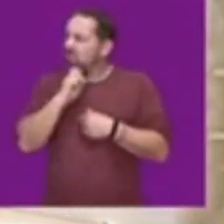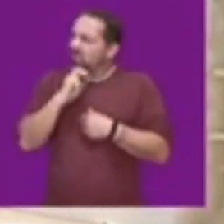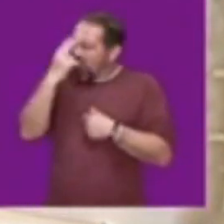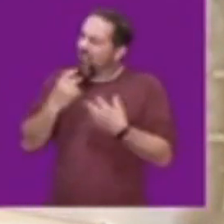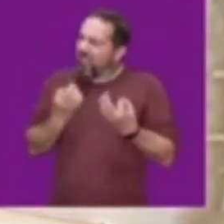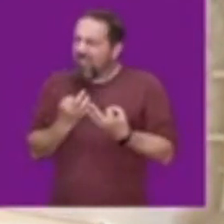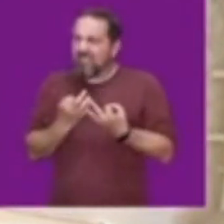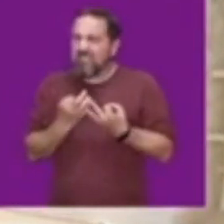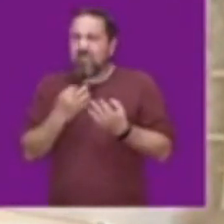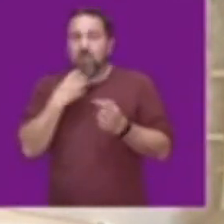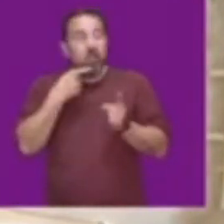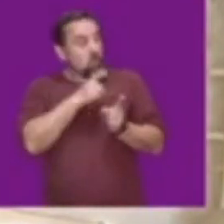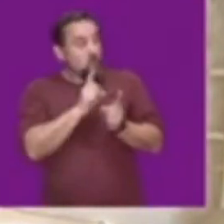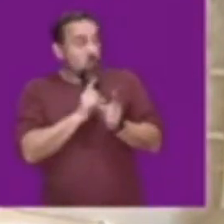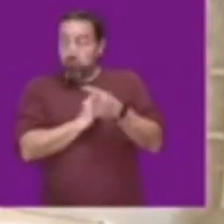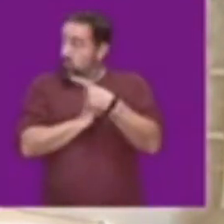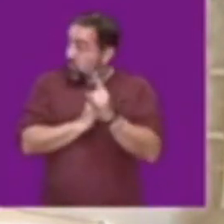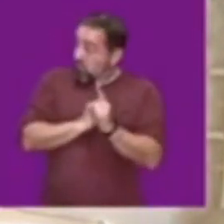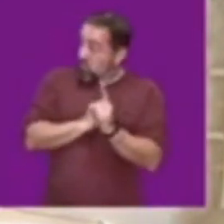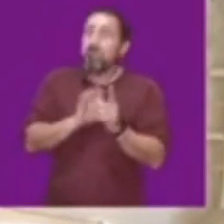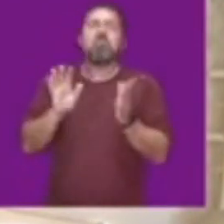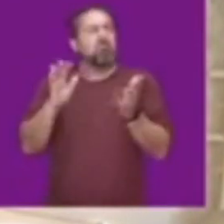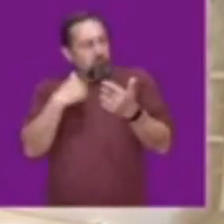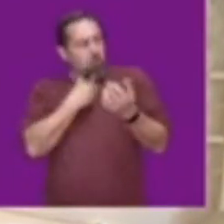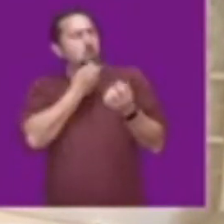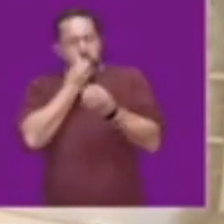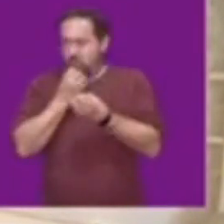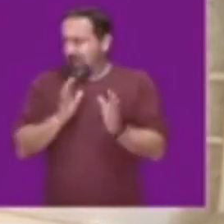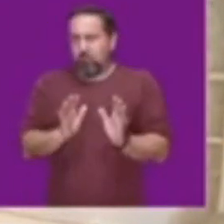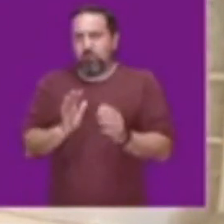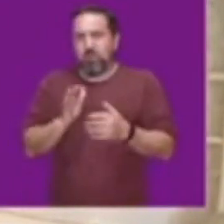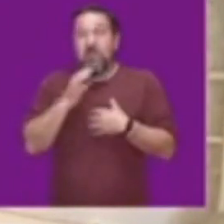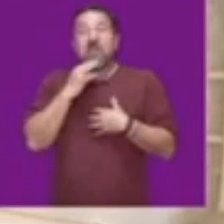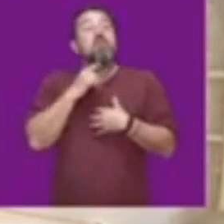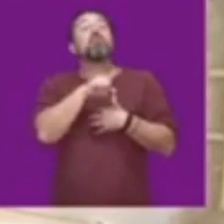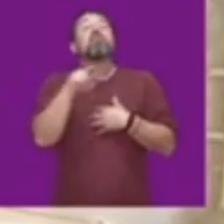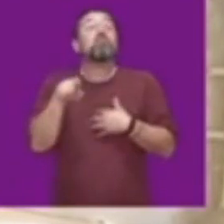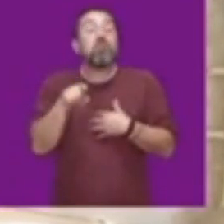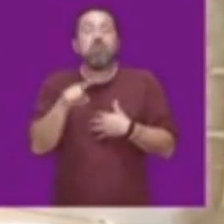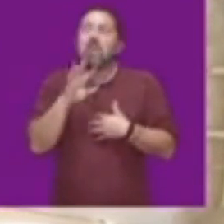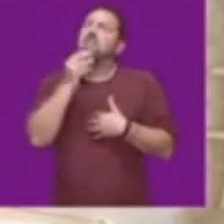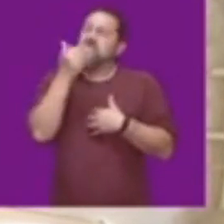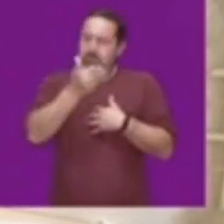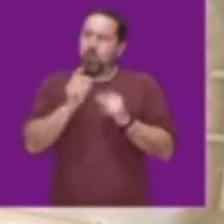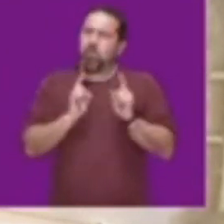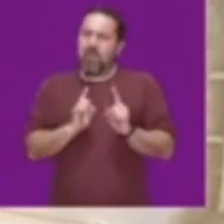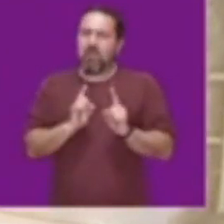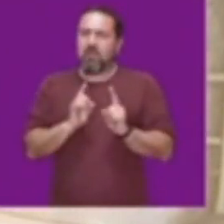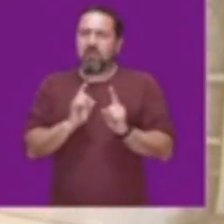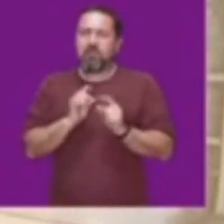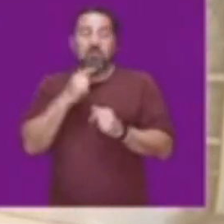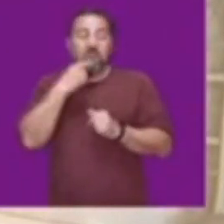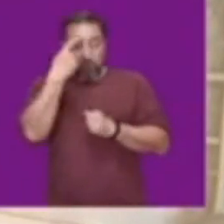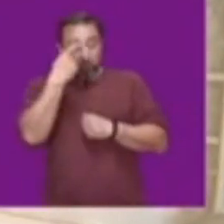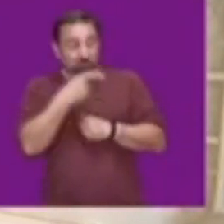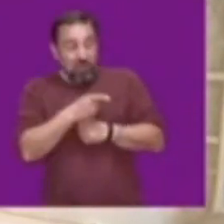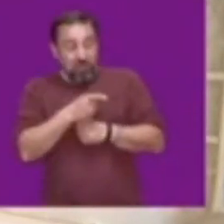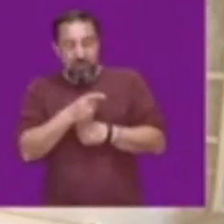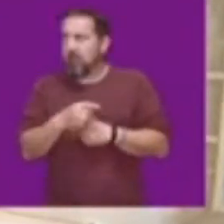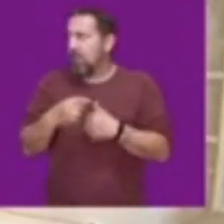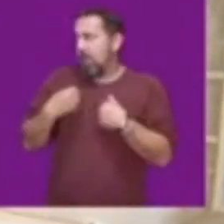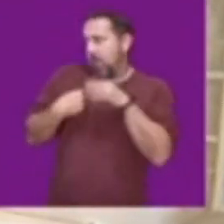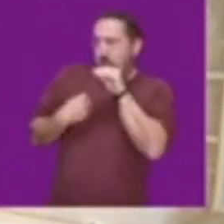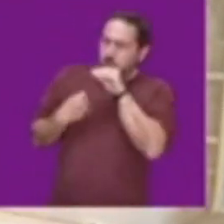11? No. ¿Vosotros? Tú no. Pues yo os lo voy a contar. ¿Y vosotros ahí? Bueno, es importante. ¿Tú lo sabes? No,